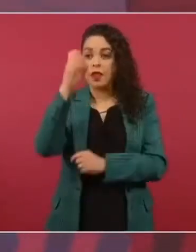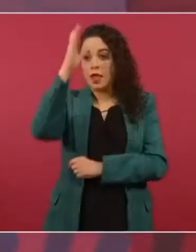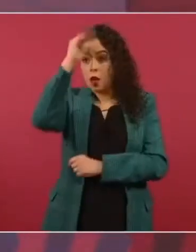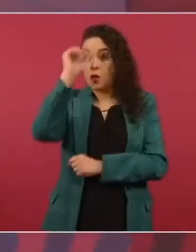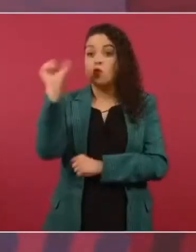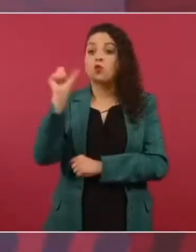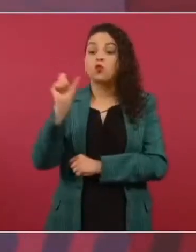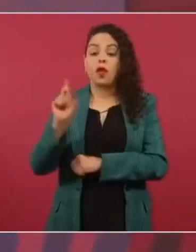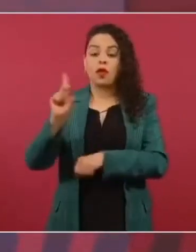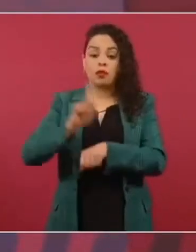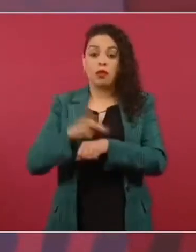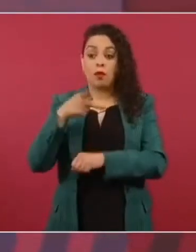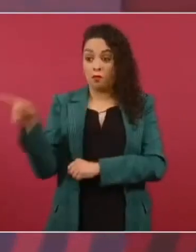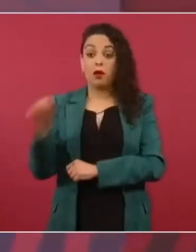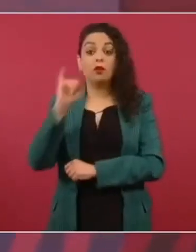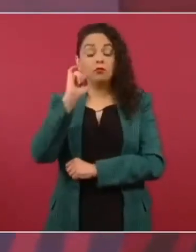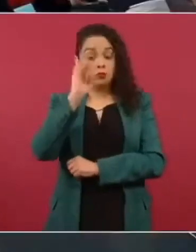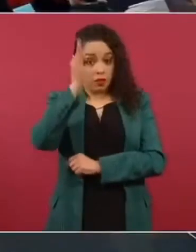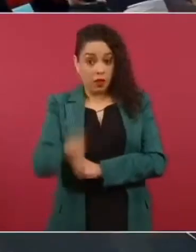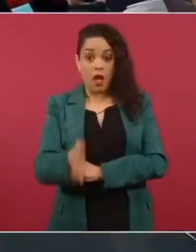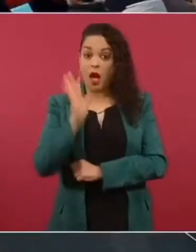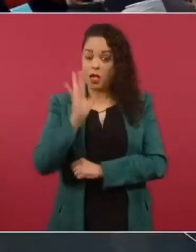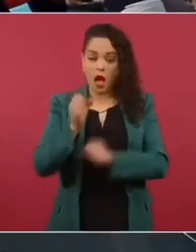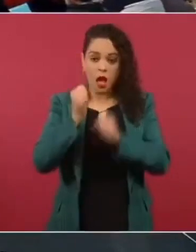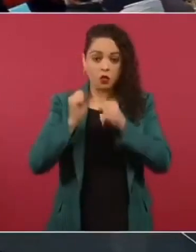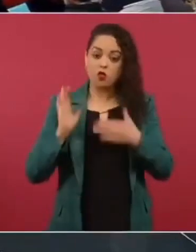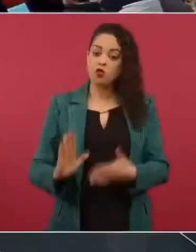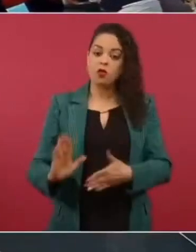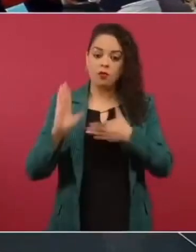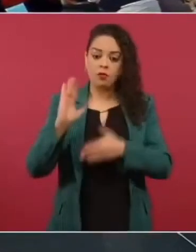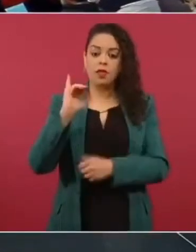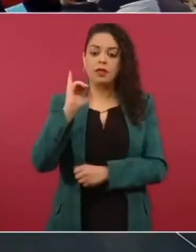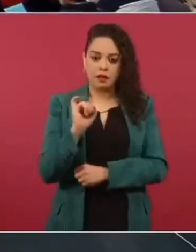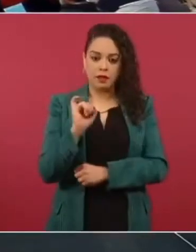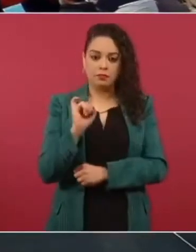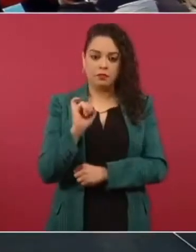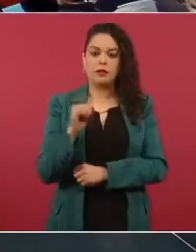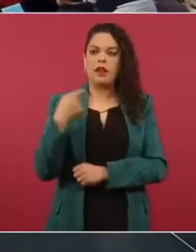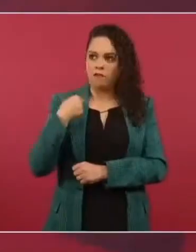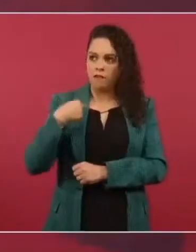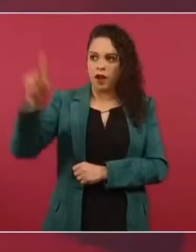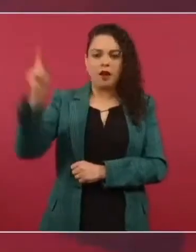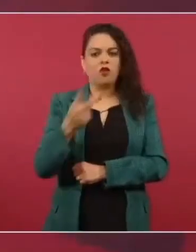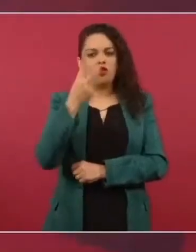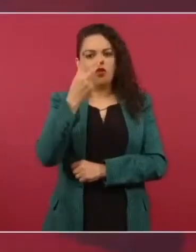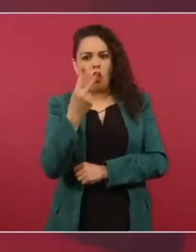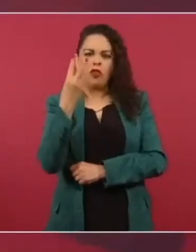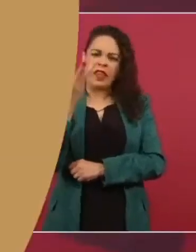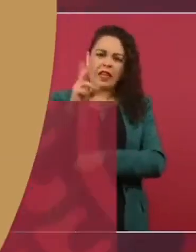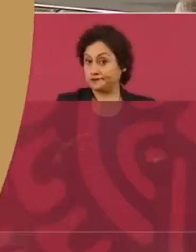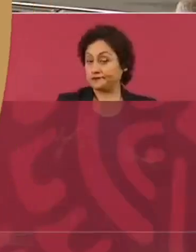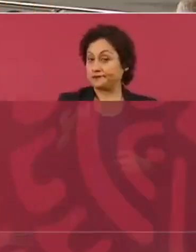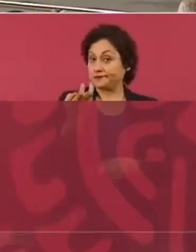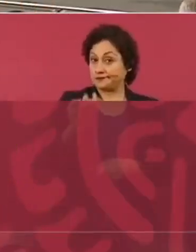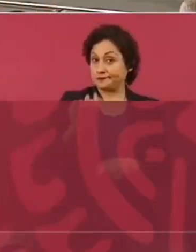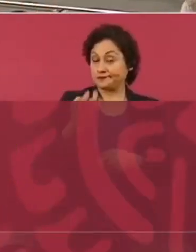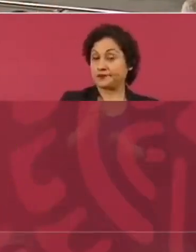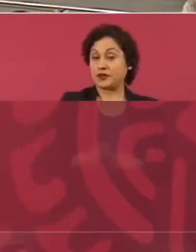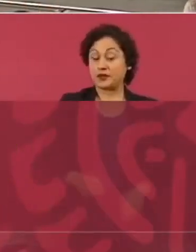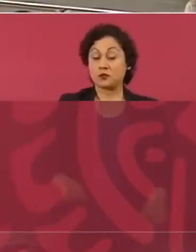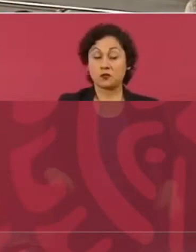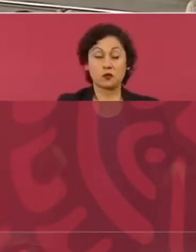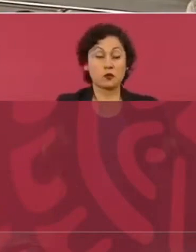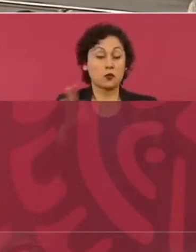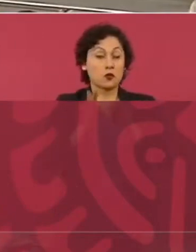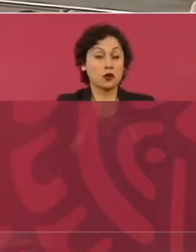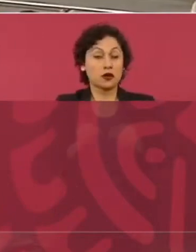pero está dispuesto, ya hicimos el compromiso. Entonces vamos a estar 2 o 3 días recorriendo todo el sureste. El mandatario